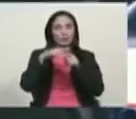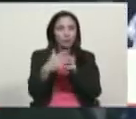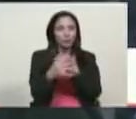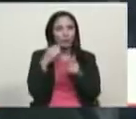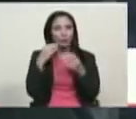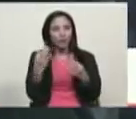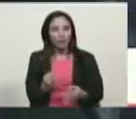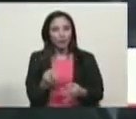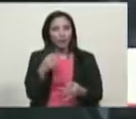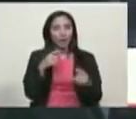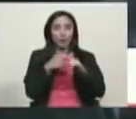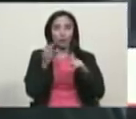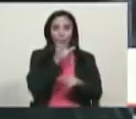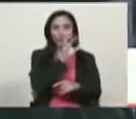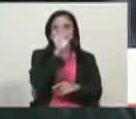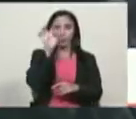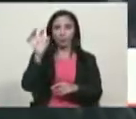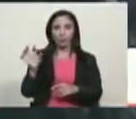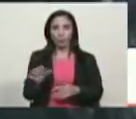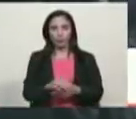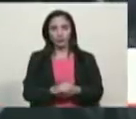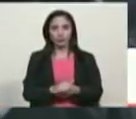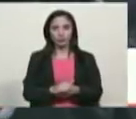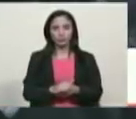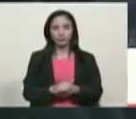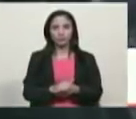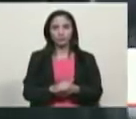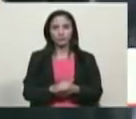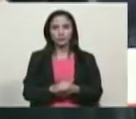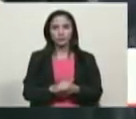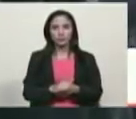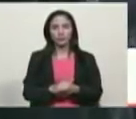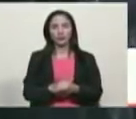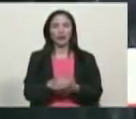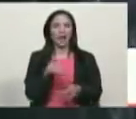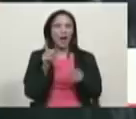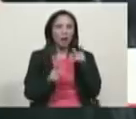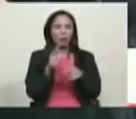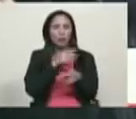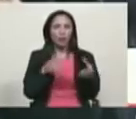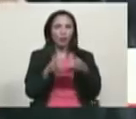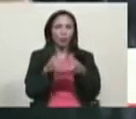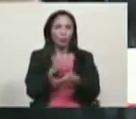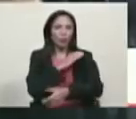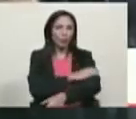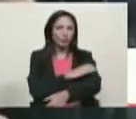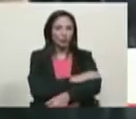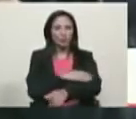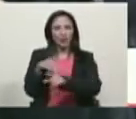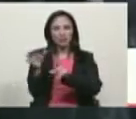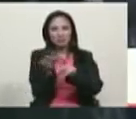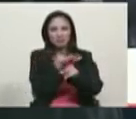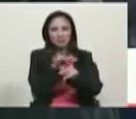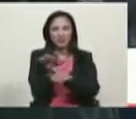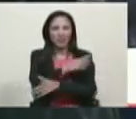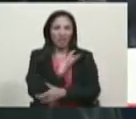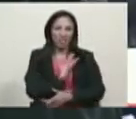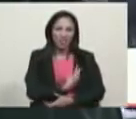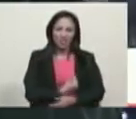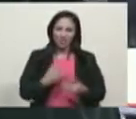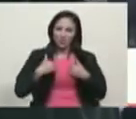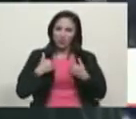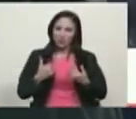real de las fuerzas que se oponen, para desalentar a la gente, para desanimar a la gente, para que la